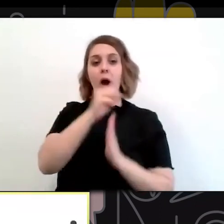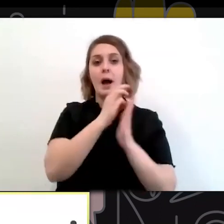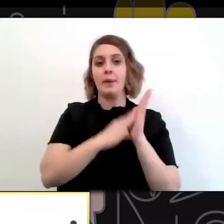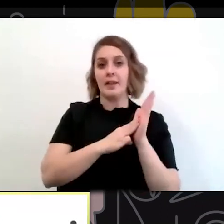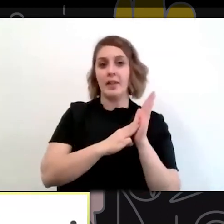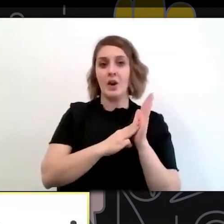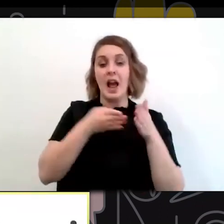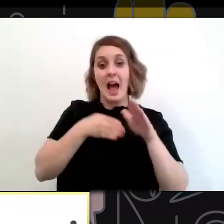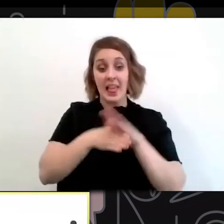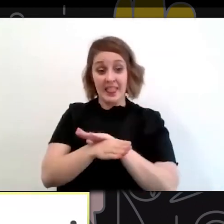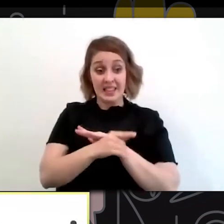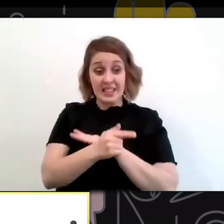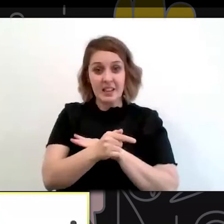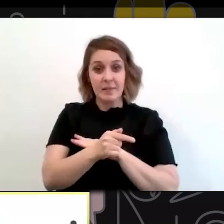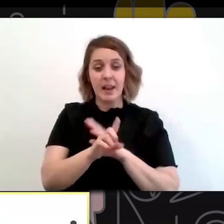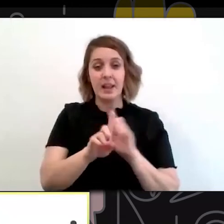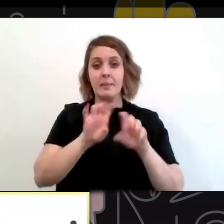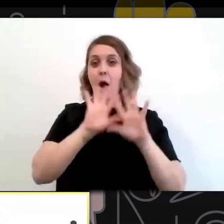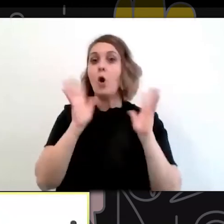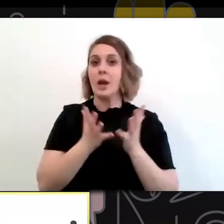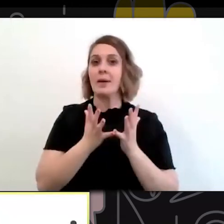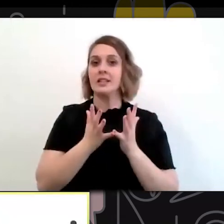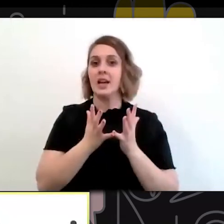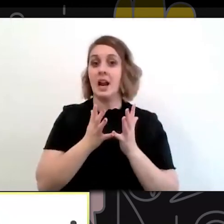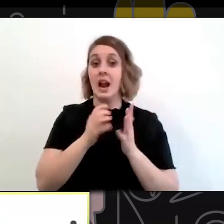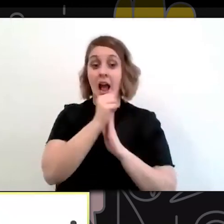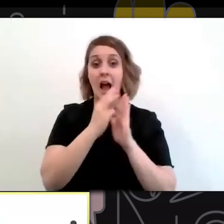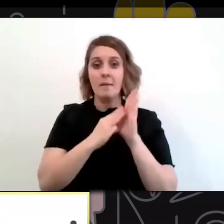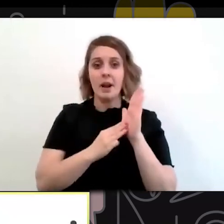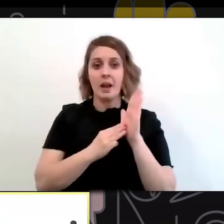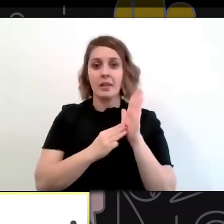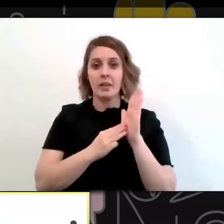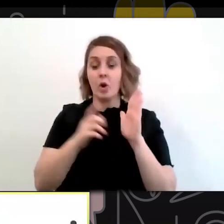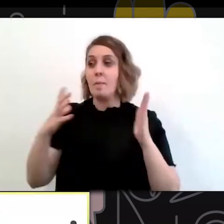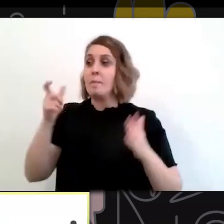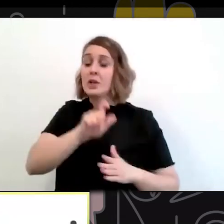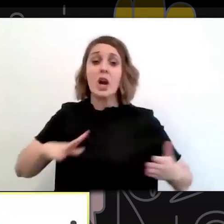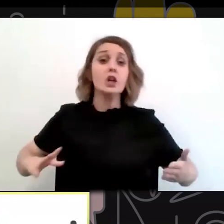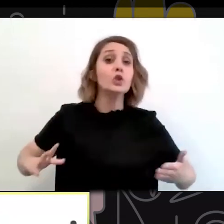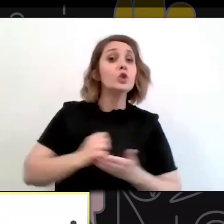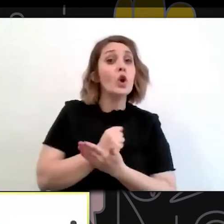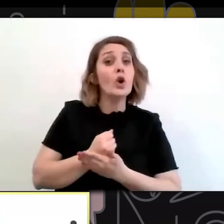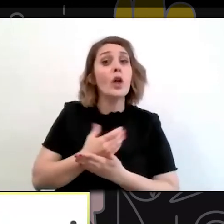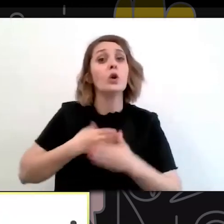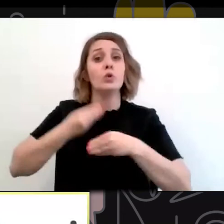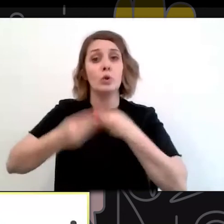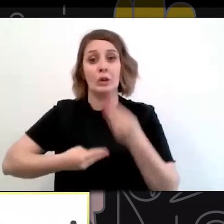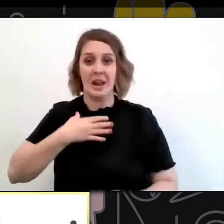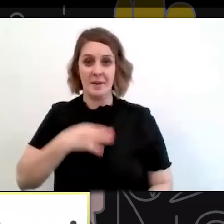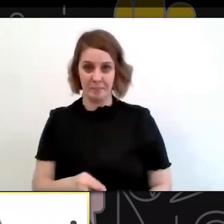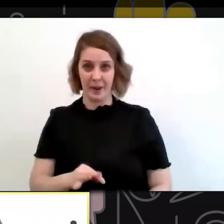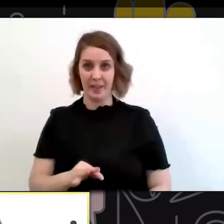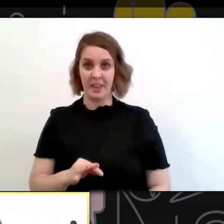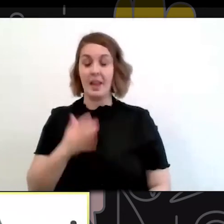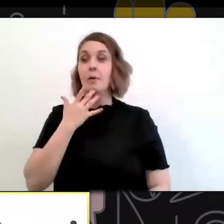accesible, con carácter universal, esa aplicación sirve para todo el mundo. Es imprescindible para más